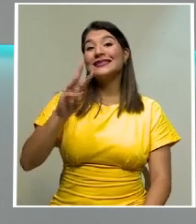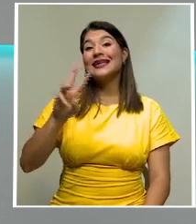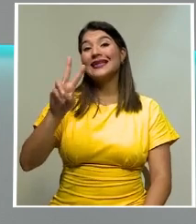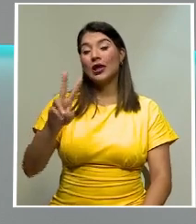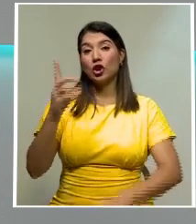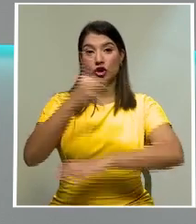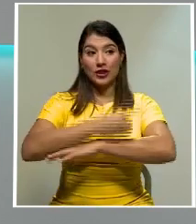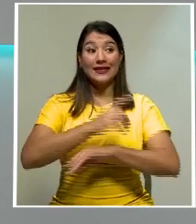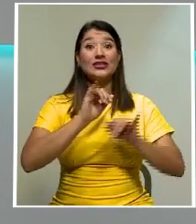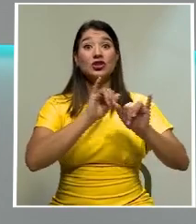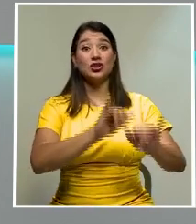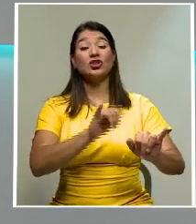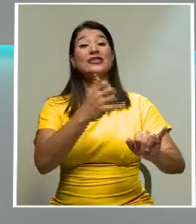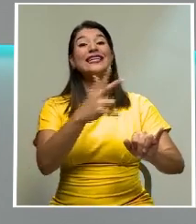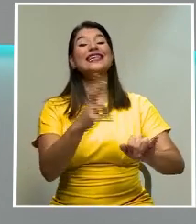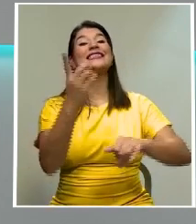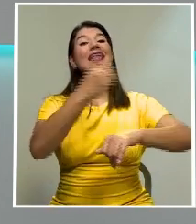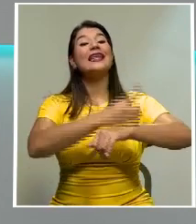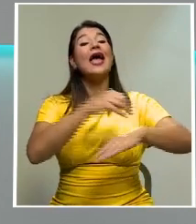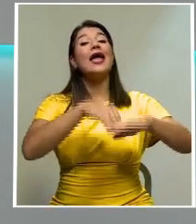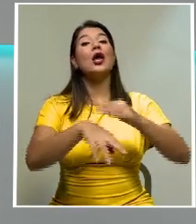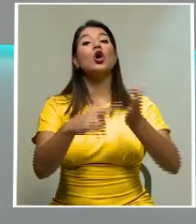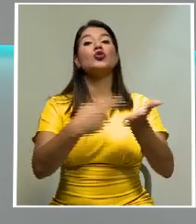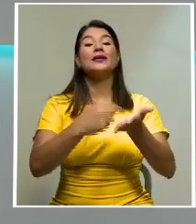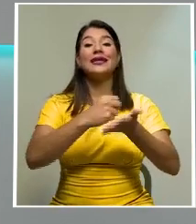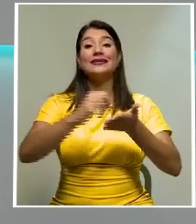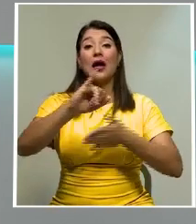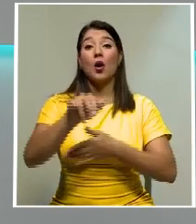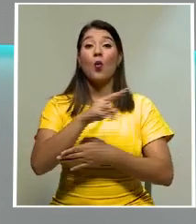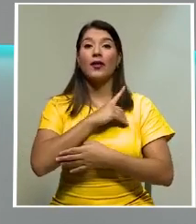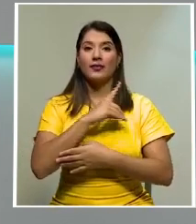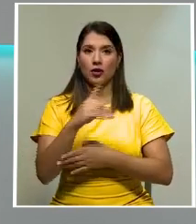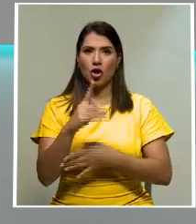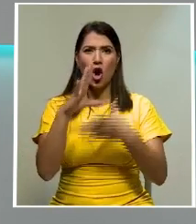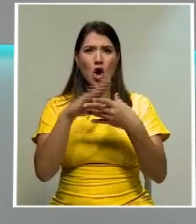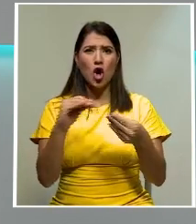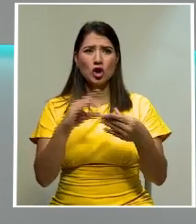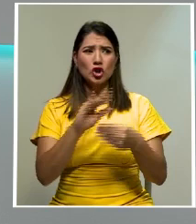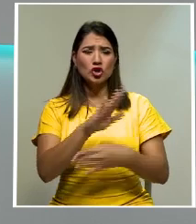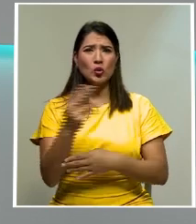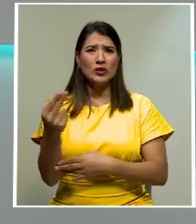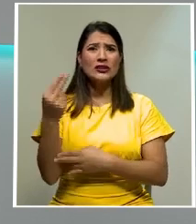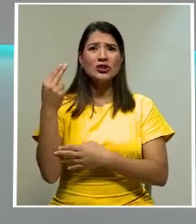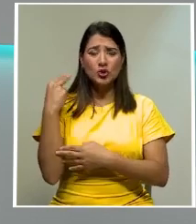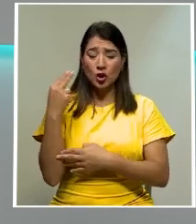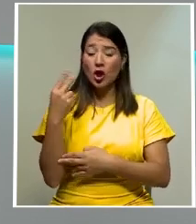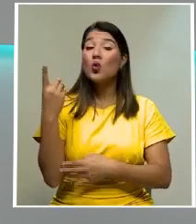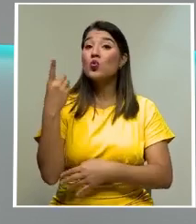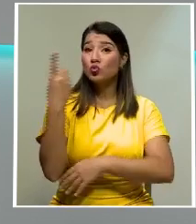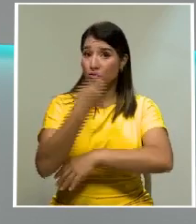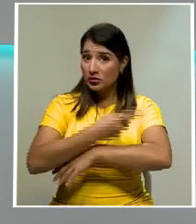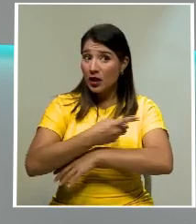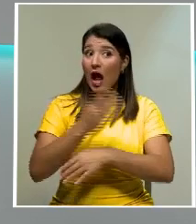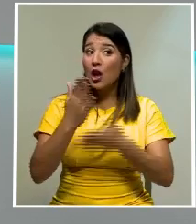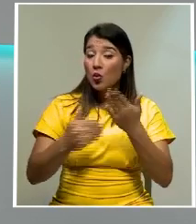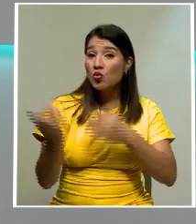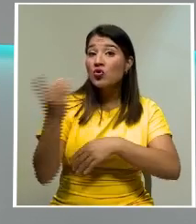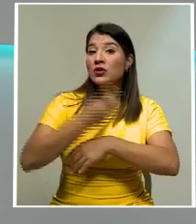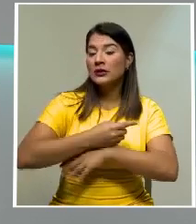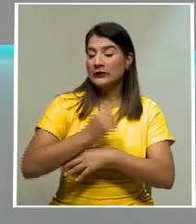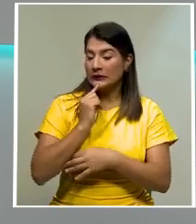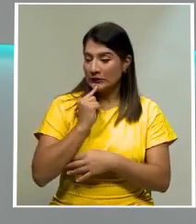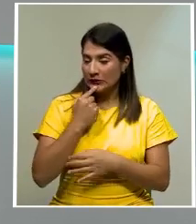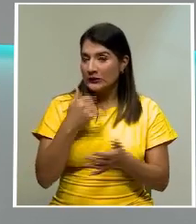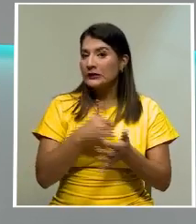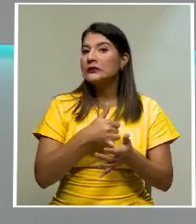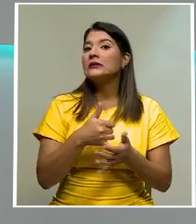cuidados intensivos del Hospital San Juan de Dios, narra su testimonio de los días en los cuales estuvo grave y vio de cerca la muerte debido a